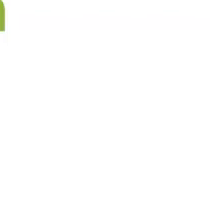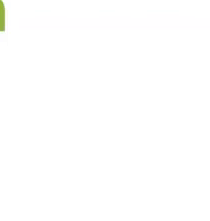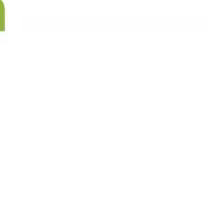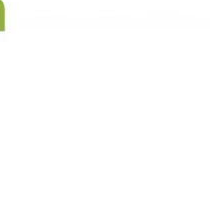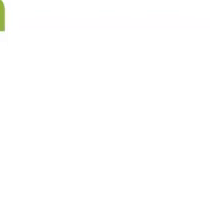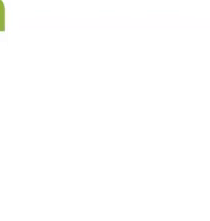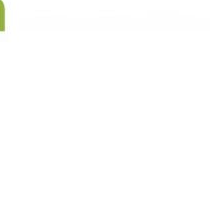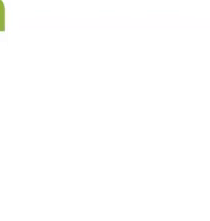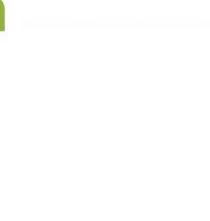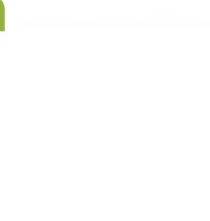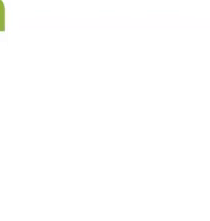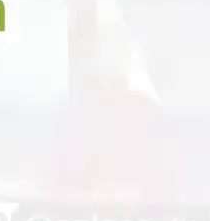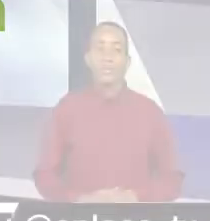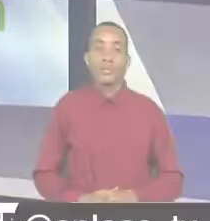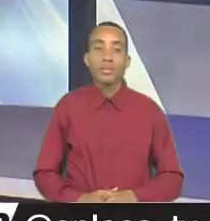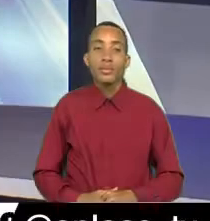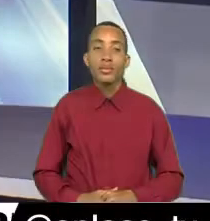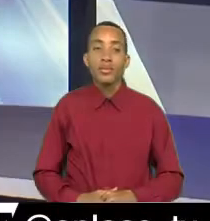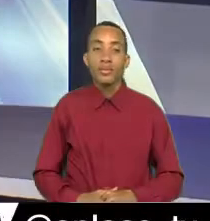601-0547.